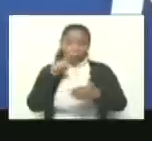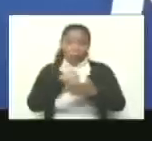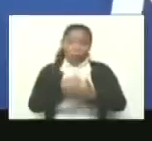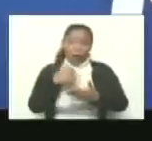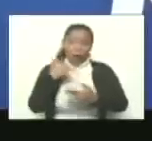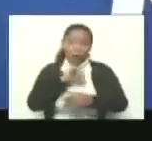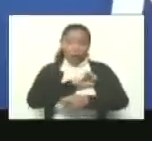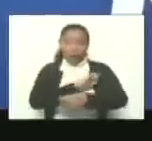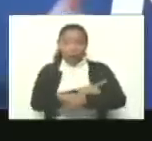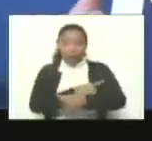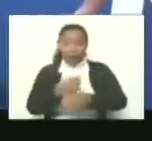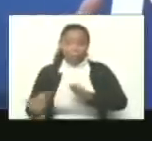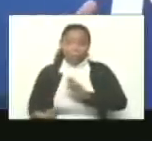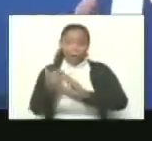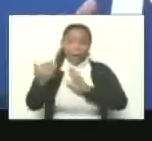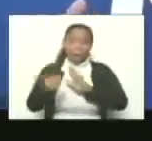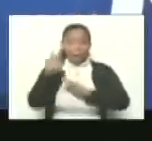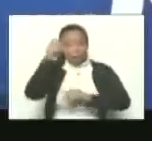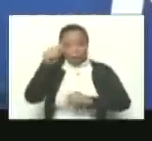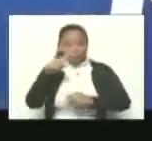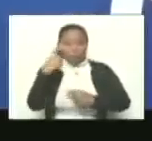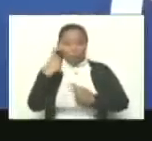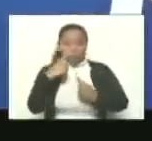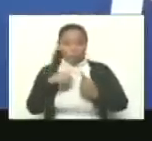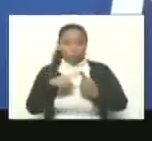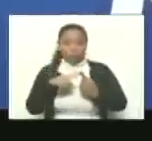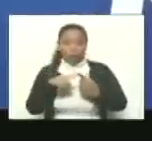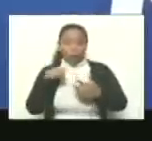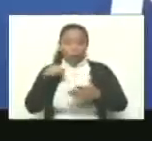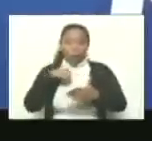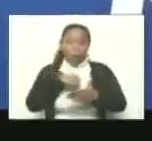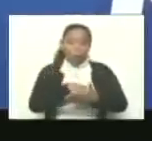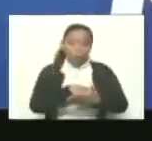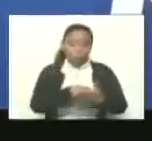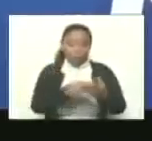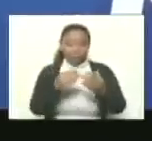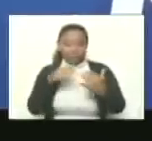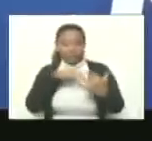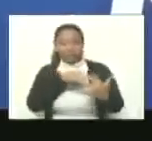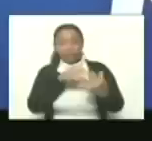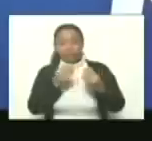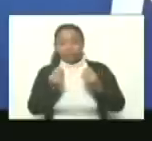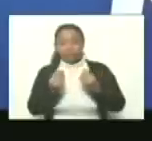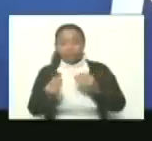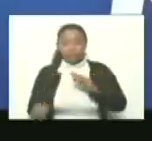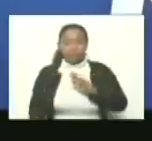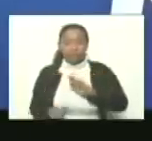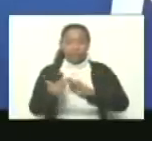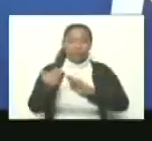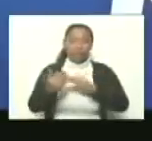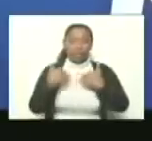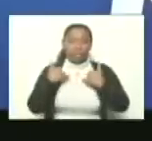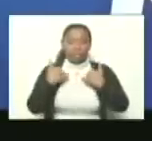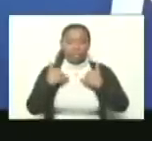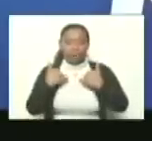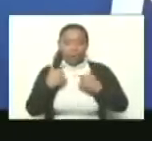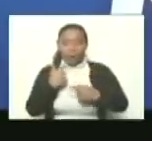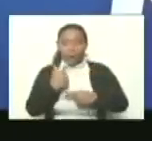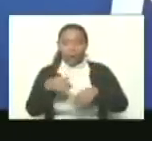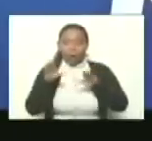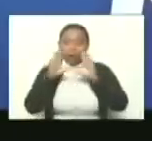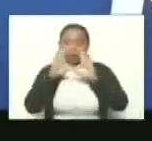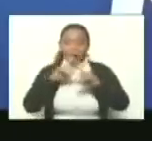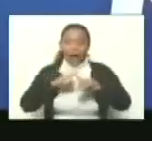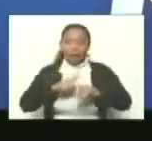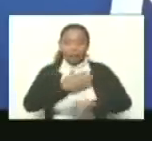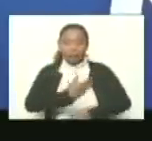dado a nuestro pueblo. Uno, el golpe de la guerra económica, que quisieron, como lo confesó el presidente de Estado, el